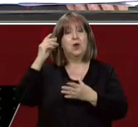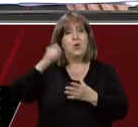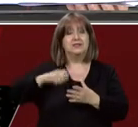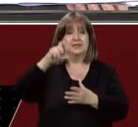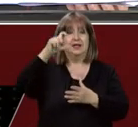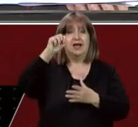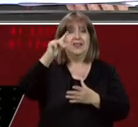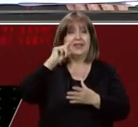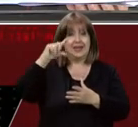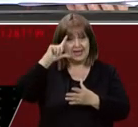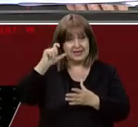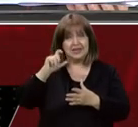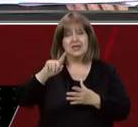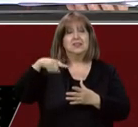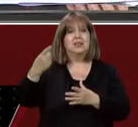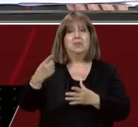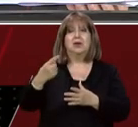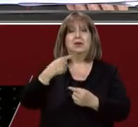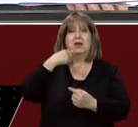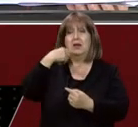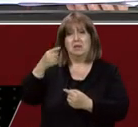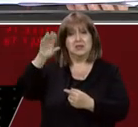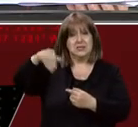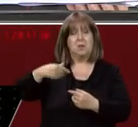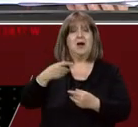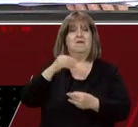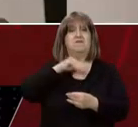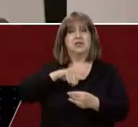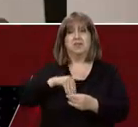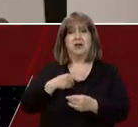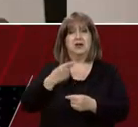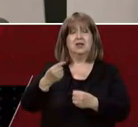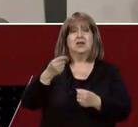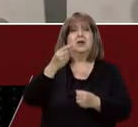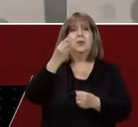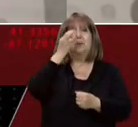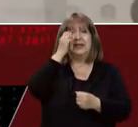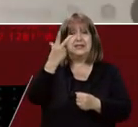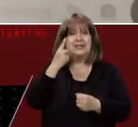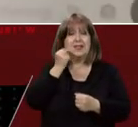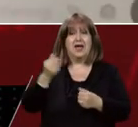de revictimizar a las víctimas preguntando hasta 23 días seguidos. Gisela, la